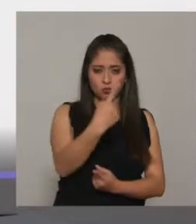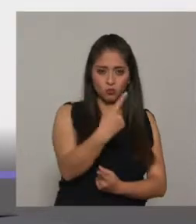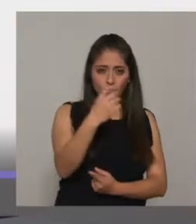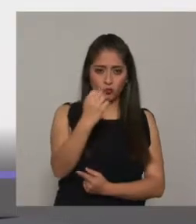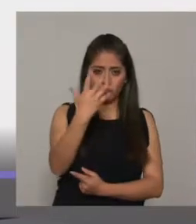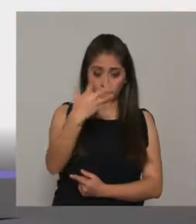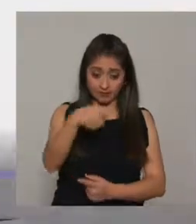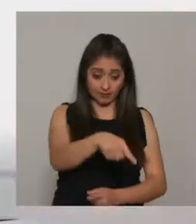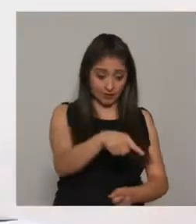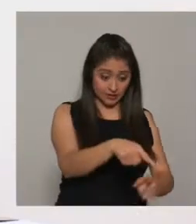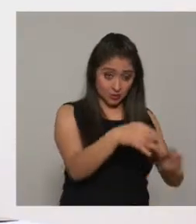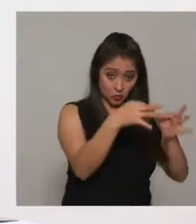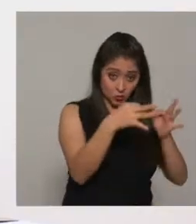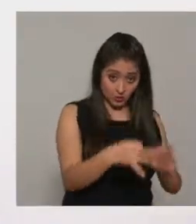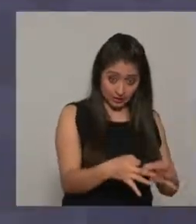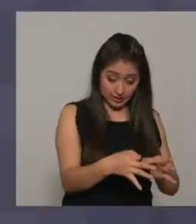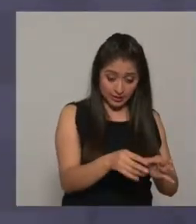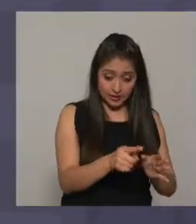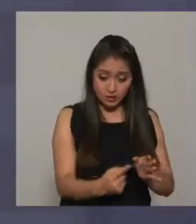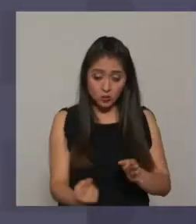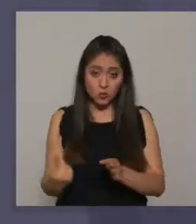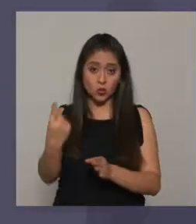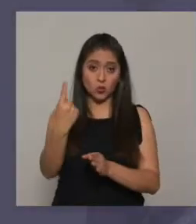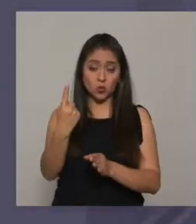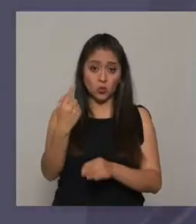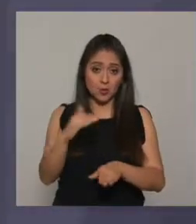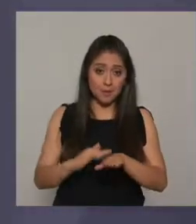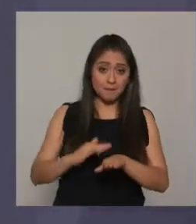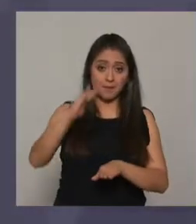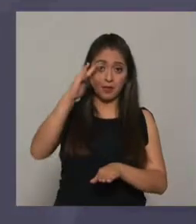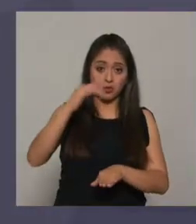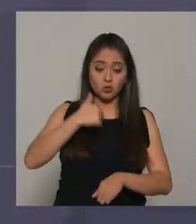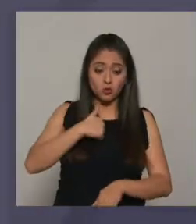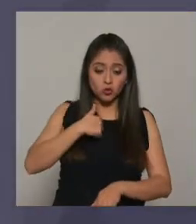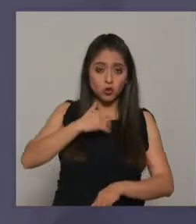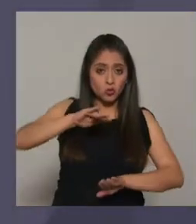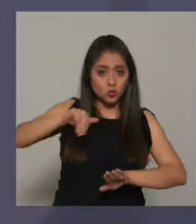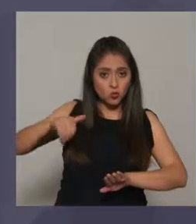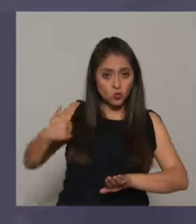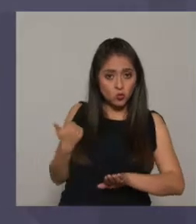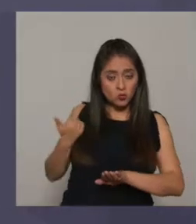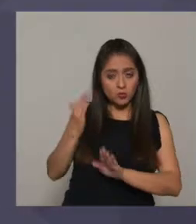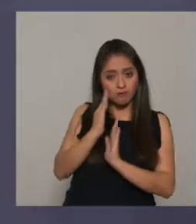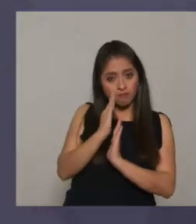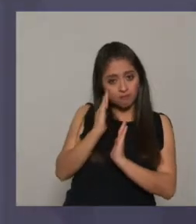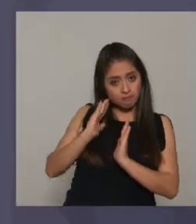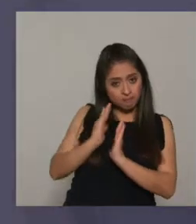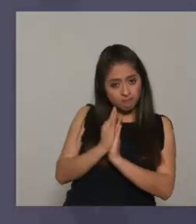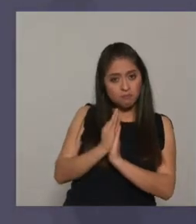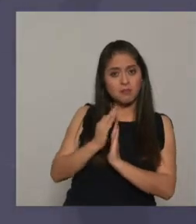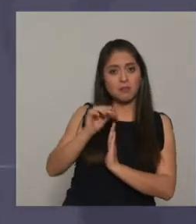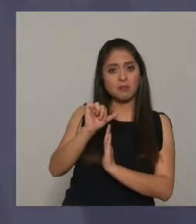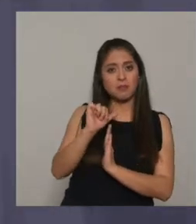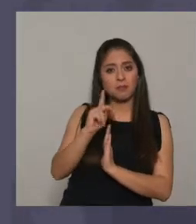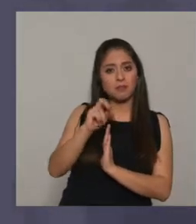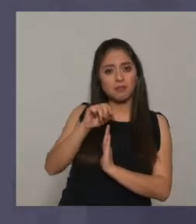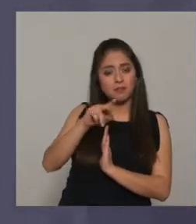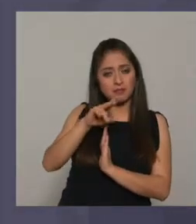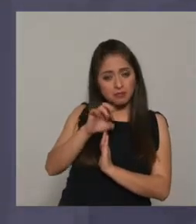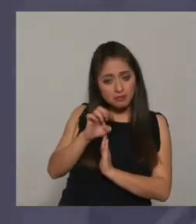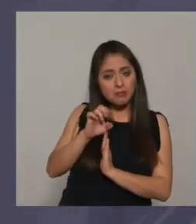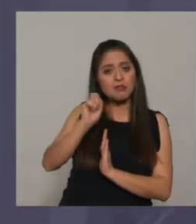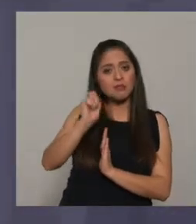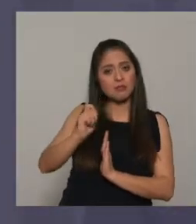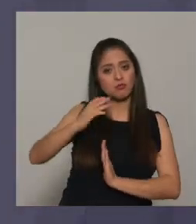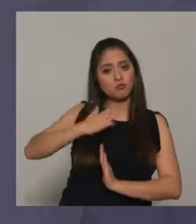estás solicitando, más una más, que es la que yo me quedo en mi apéndice, para que quede constancia y quede certeza